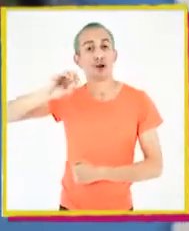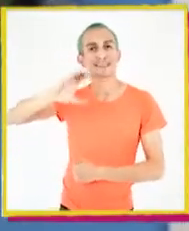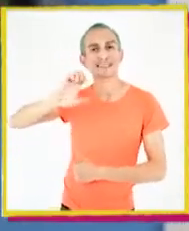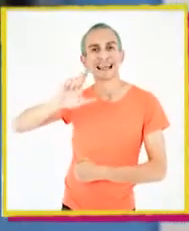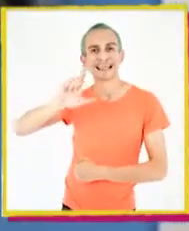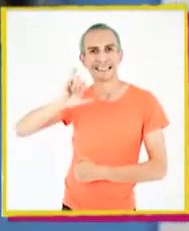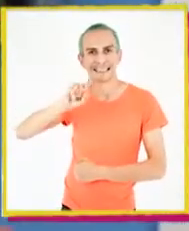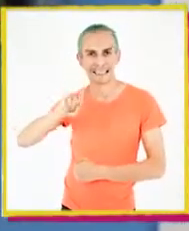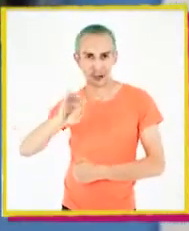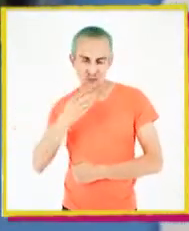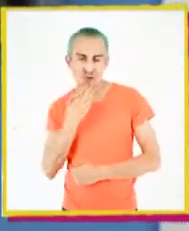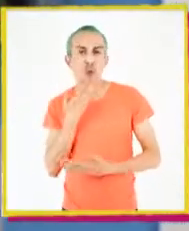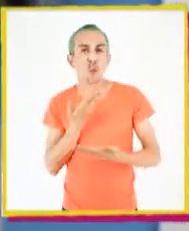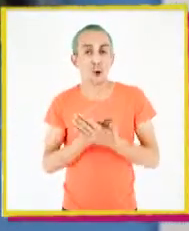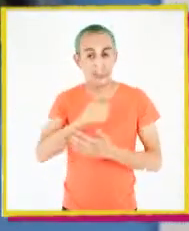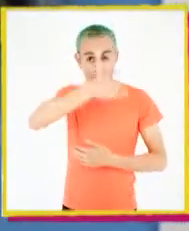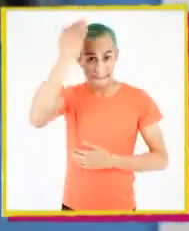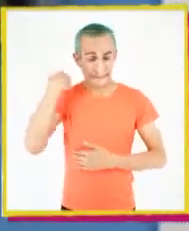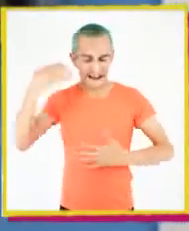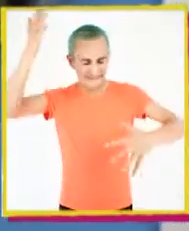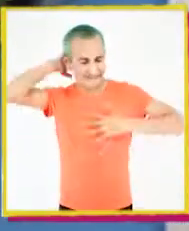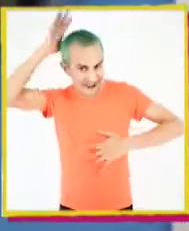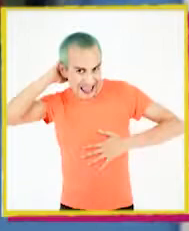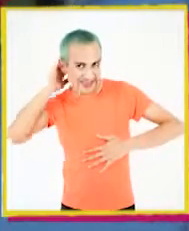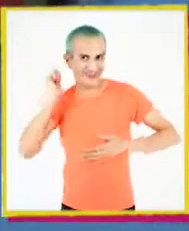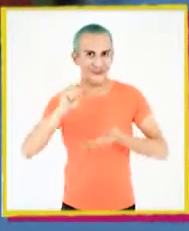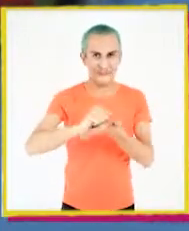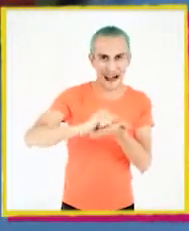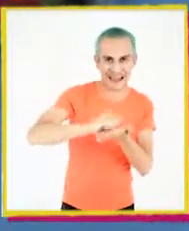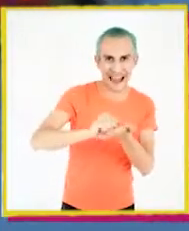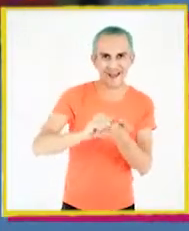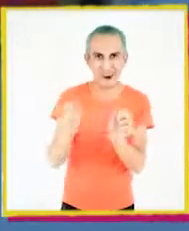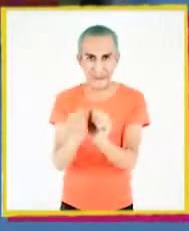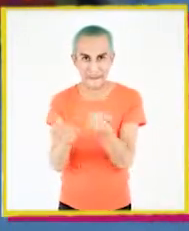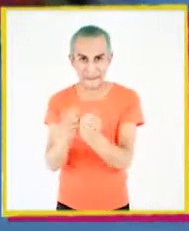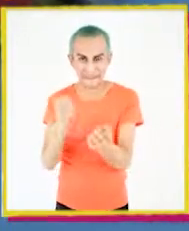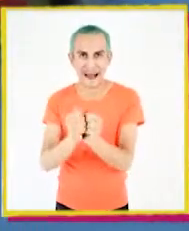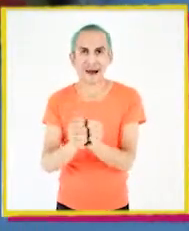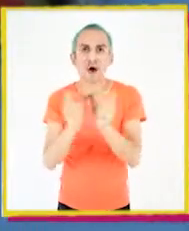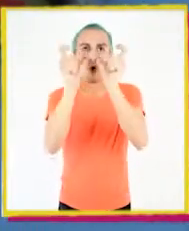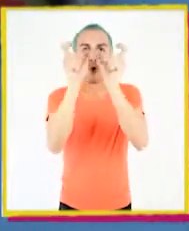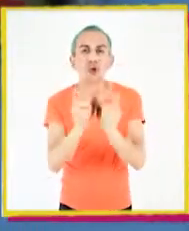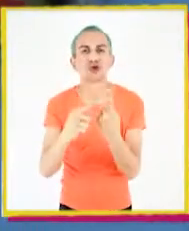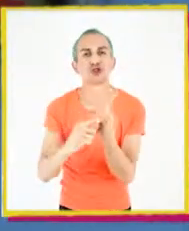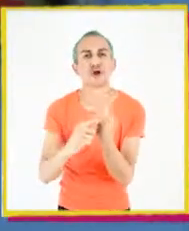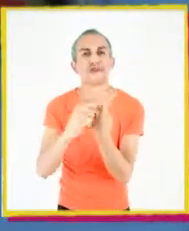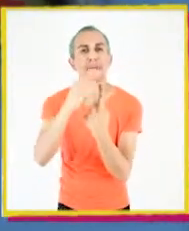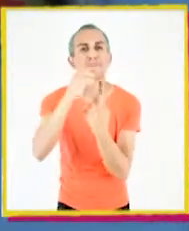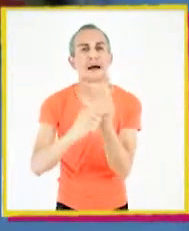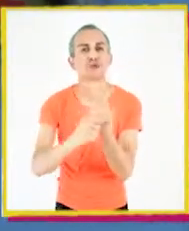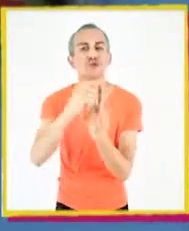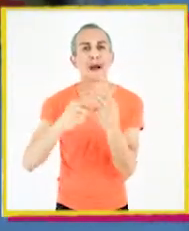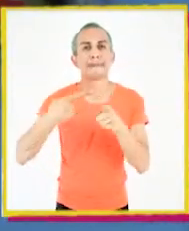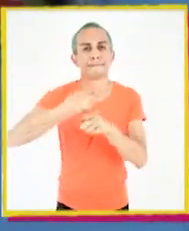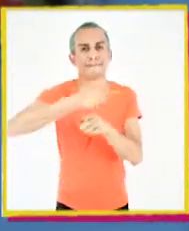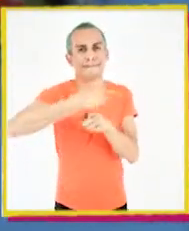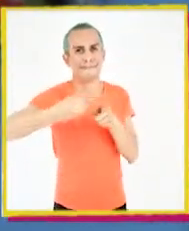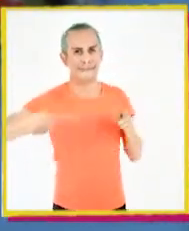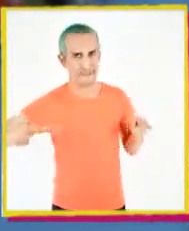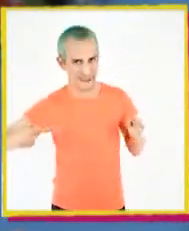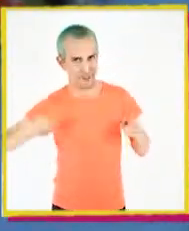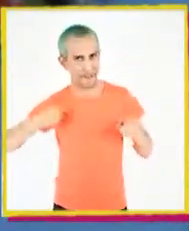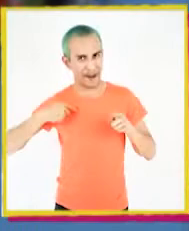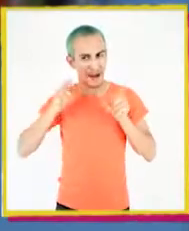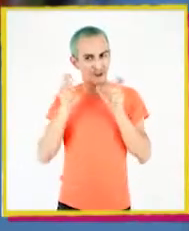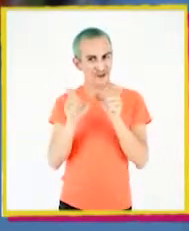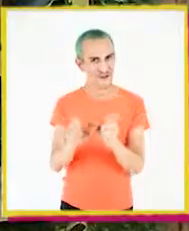Maca, cuando te estés bañando, planchando o tostando el pan, preocúpate de poner la temperatura a una intensidad moderada para evitar